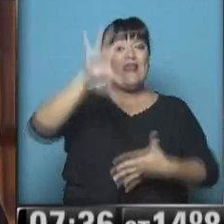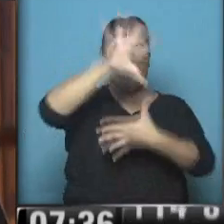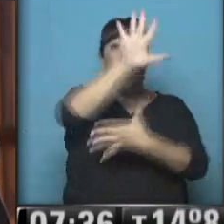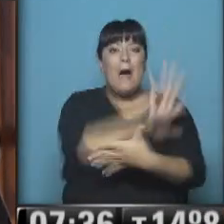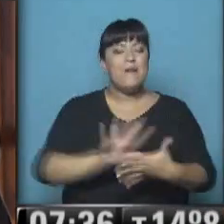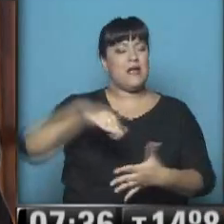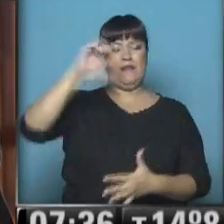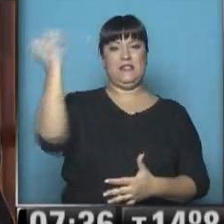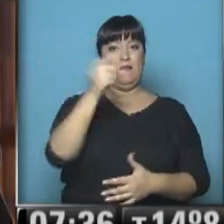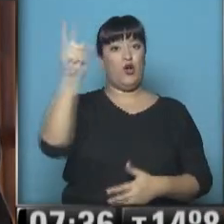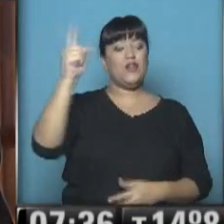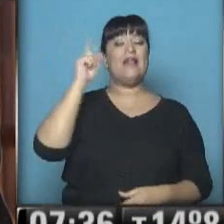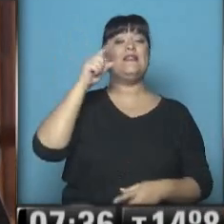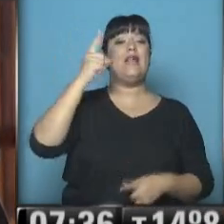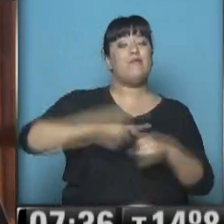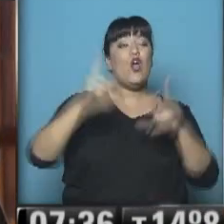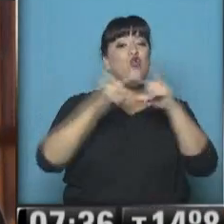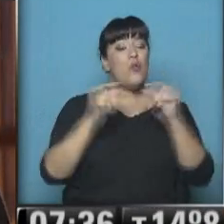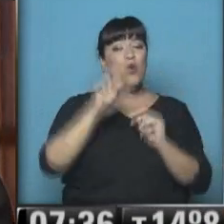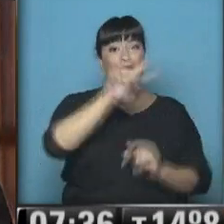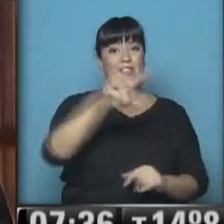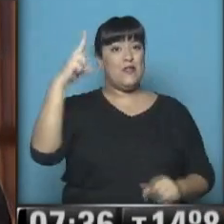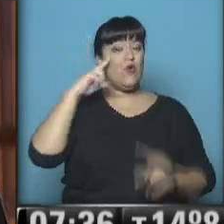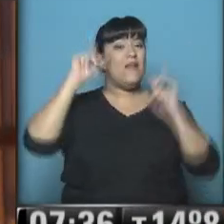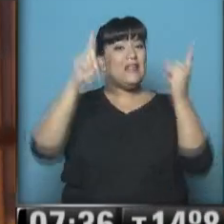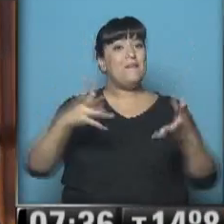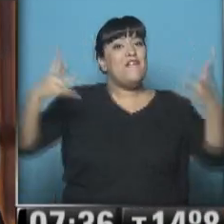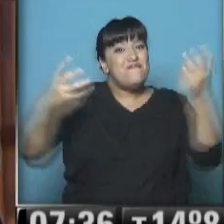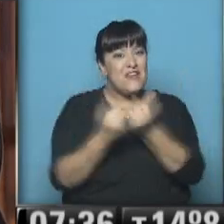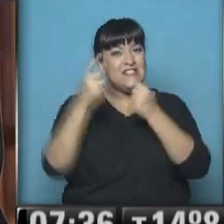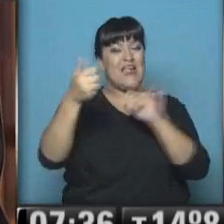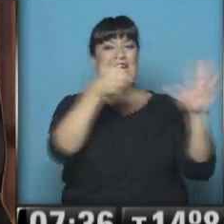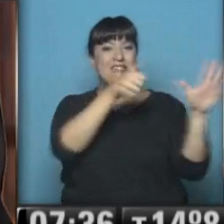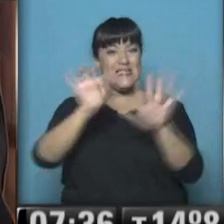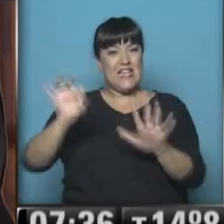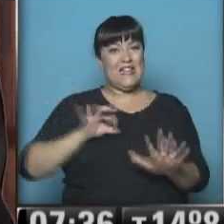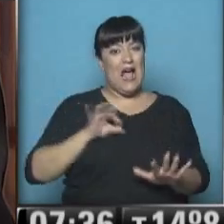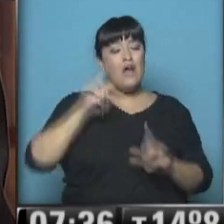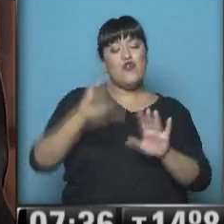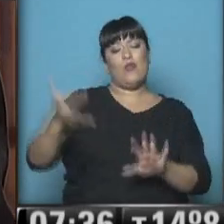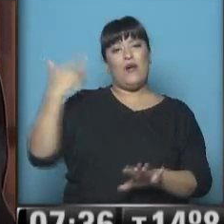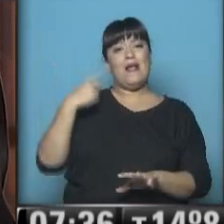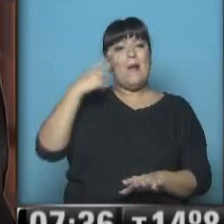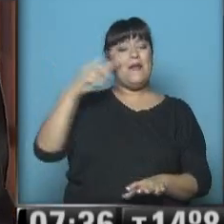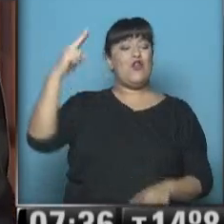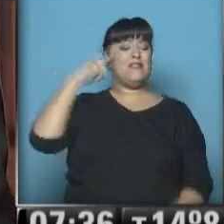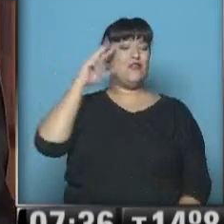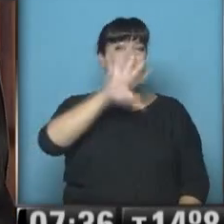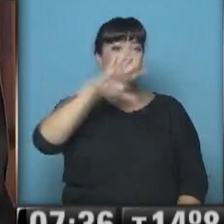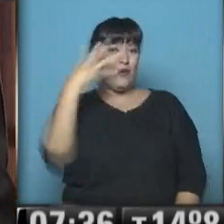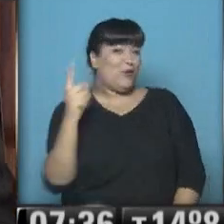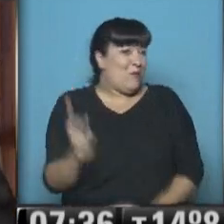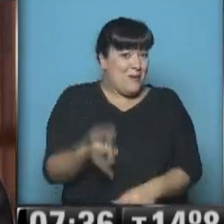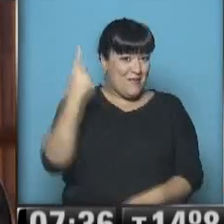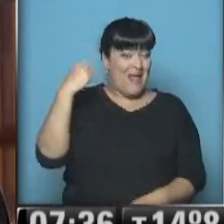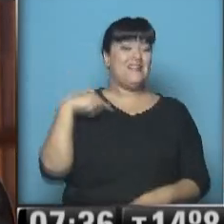edición número 29 que además está celebrando los 60 años ya que la primera edición fue en 1954 y una